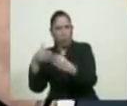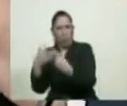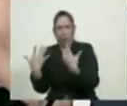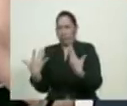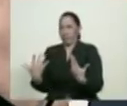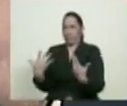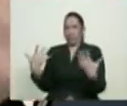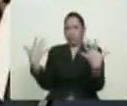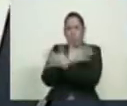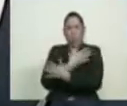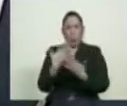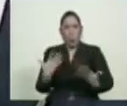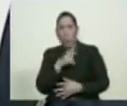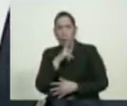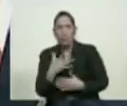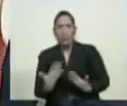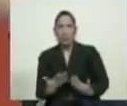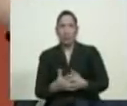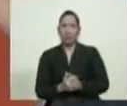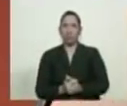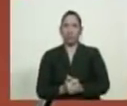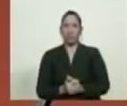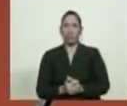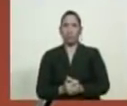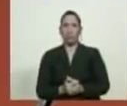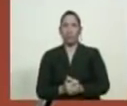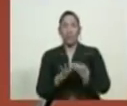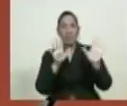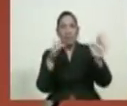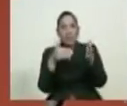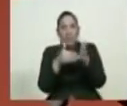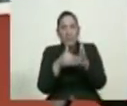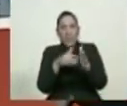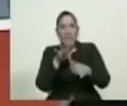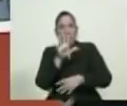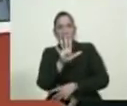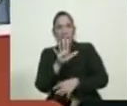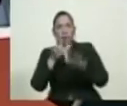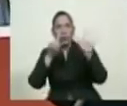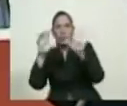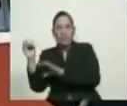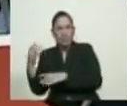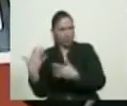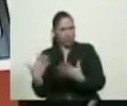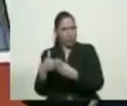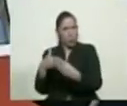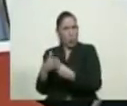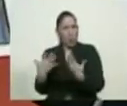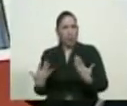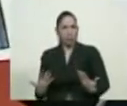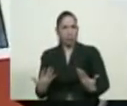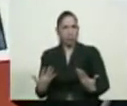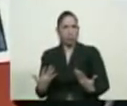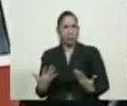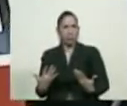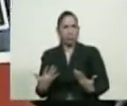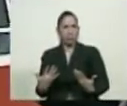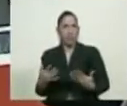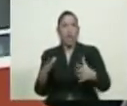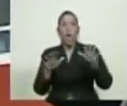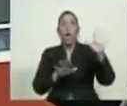dólares. Pero él sacaba 10.560. Esos son, agárrense,